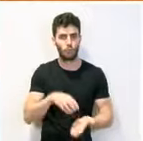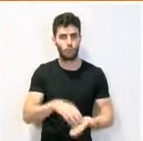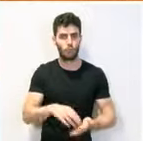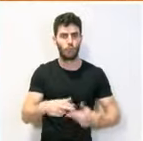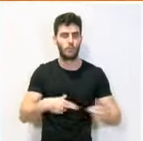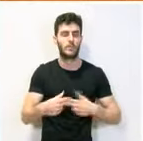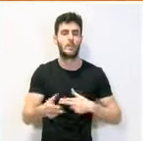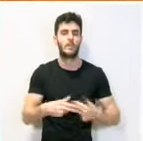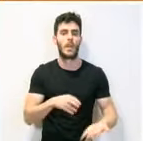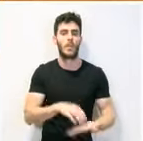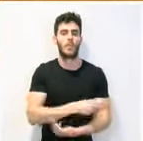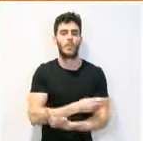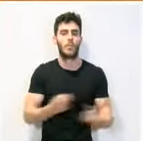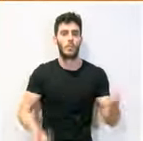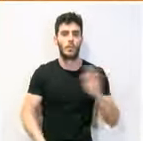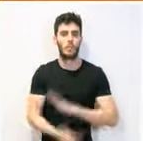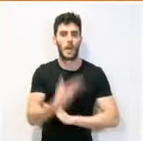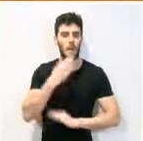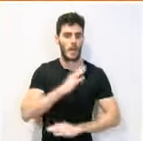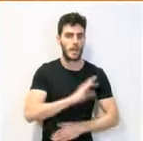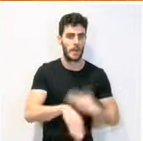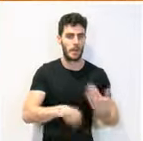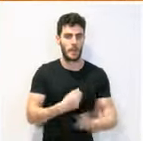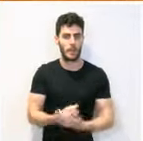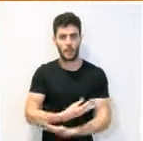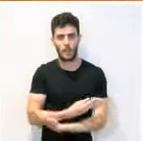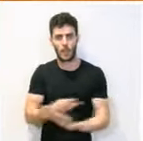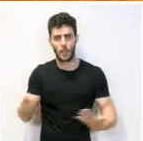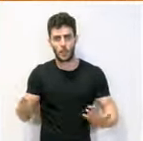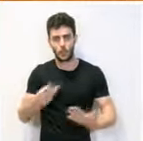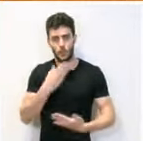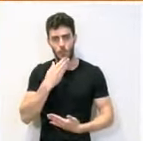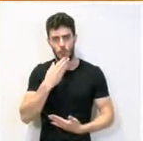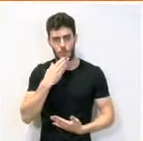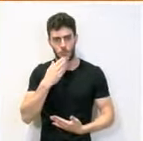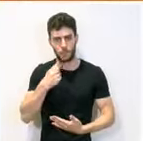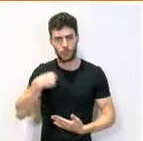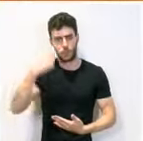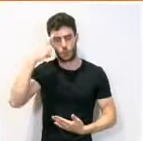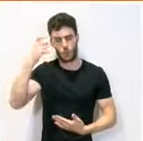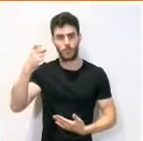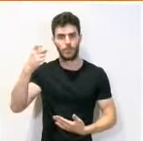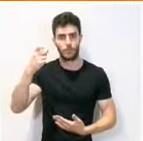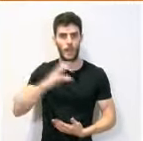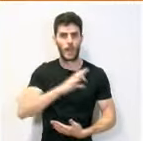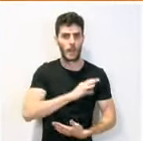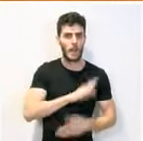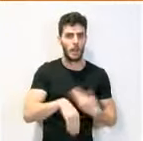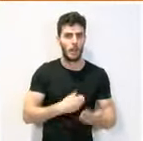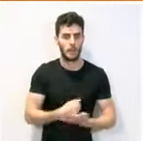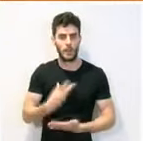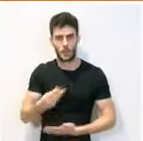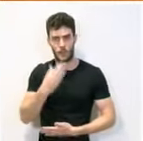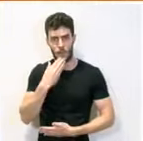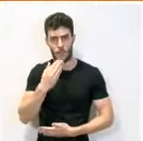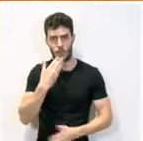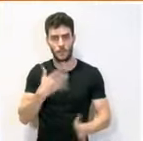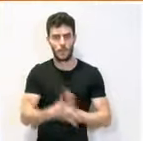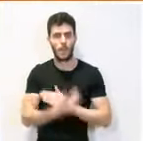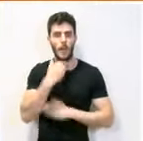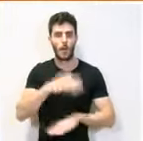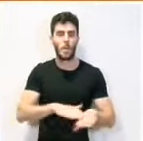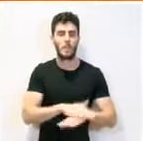de centros públicos desde los 0 hasta los 18 años. Y creo que los 0 a 3 años es una apuesta